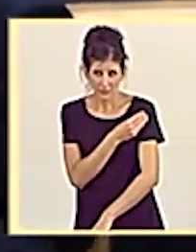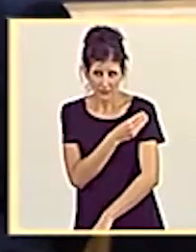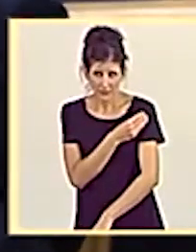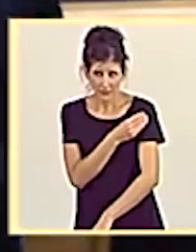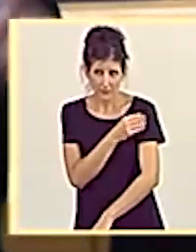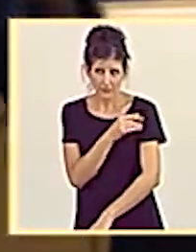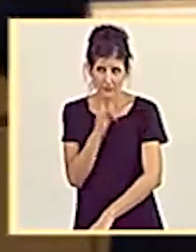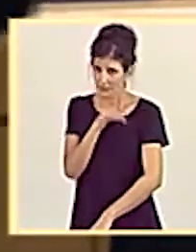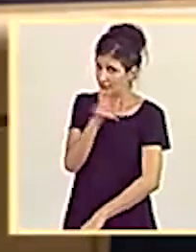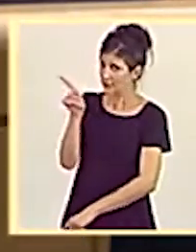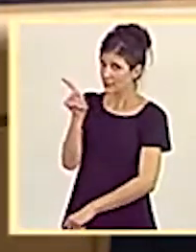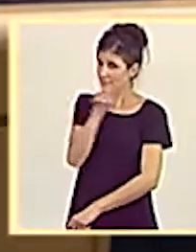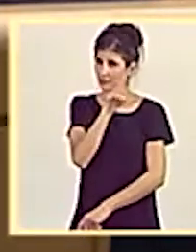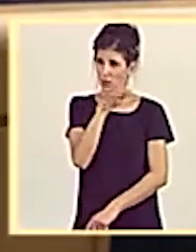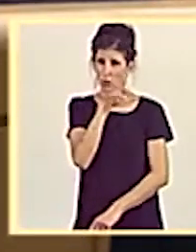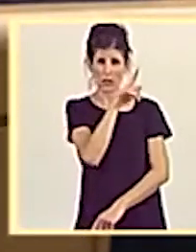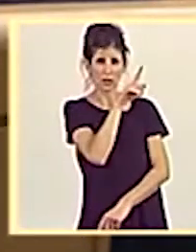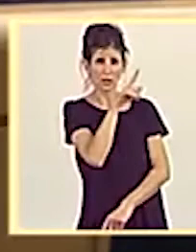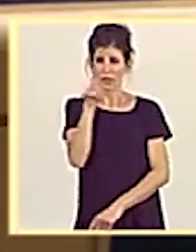allí.